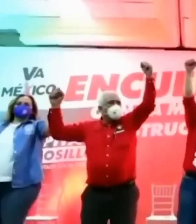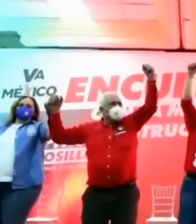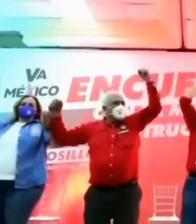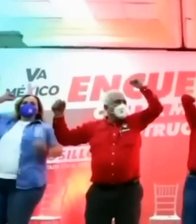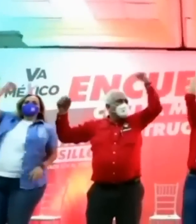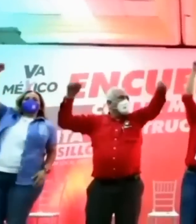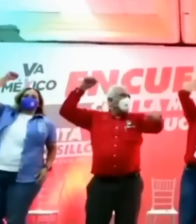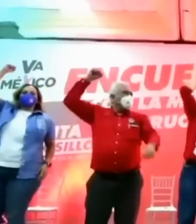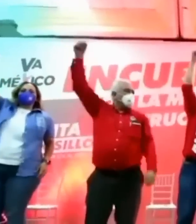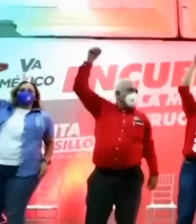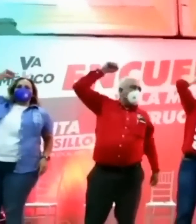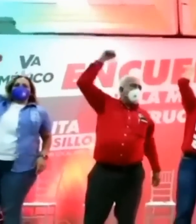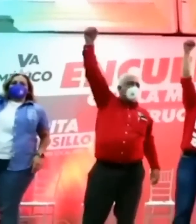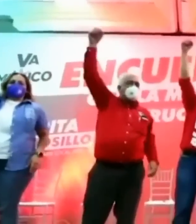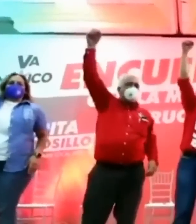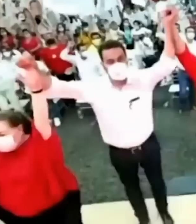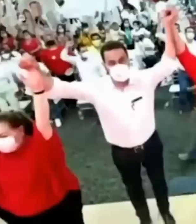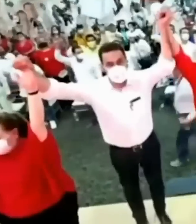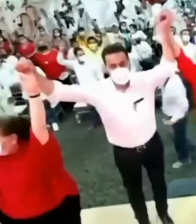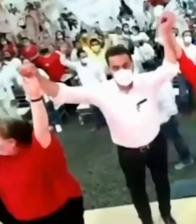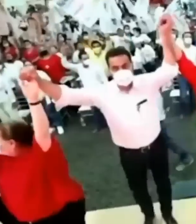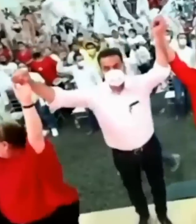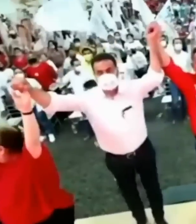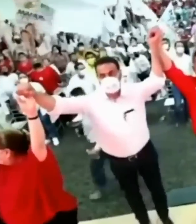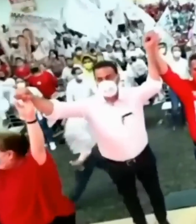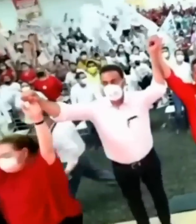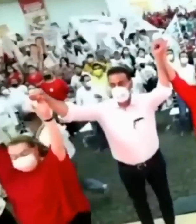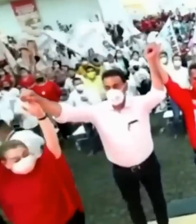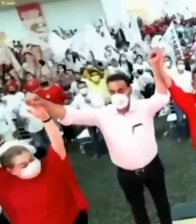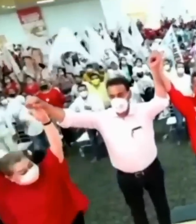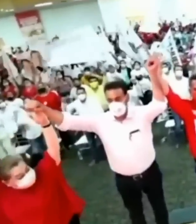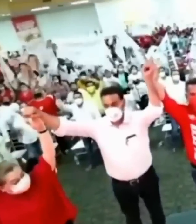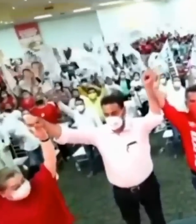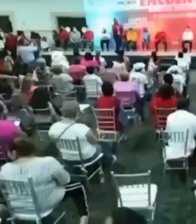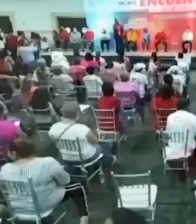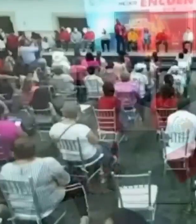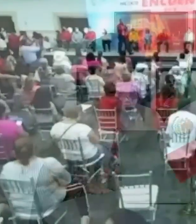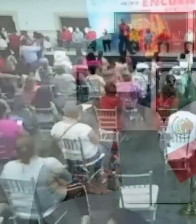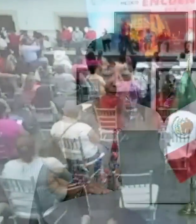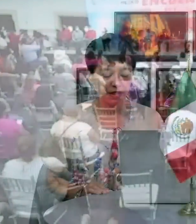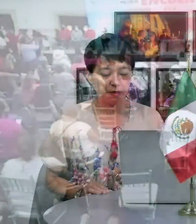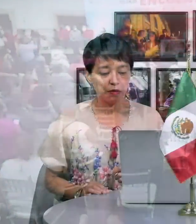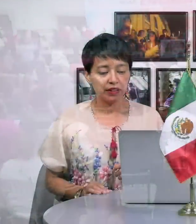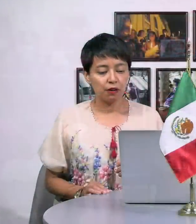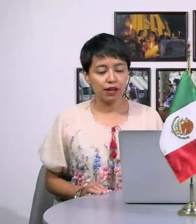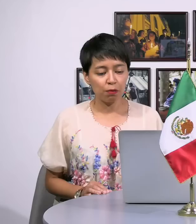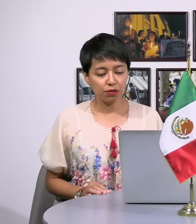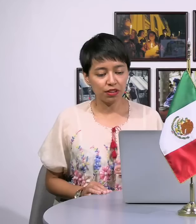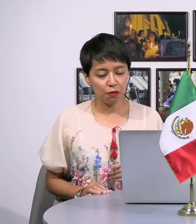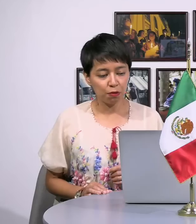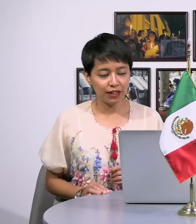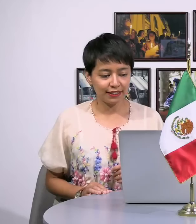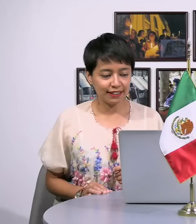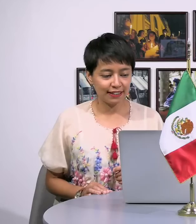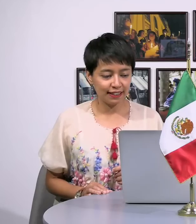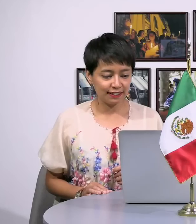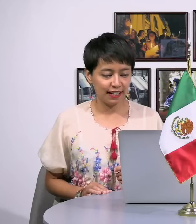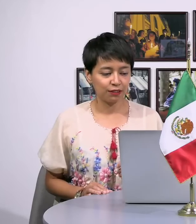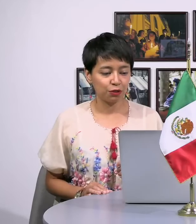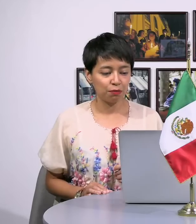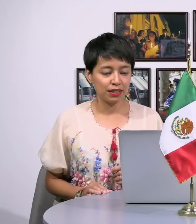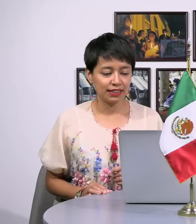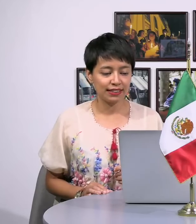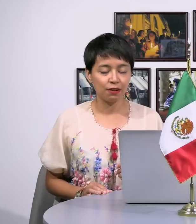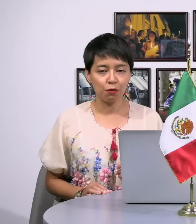votos. En el caso del Estado de México es un poco distinto y ha sido más complicado para el PAN, porque aunque ha apostado por las